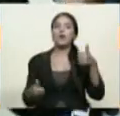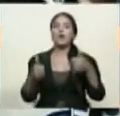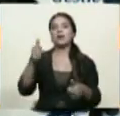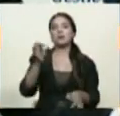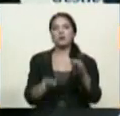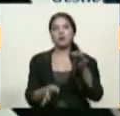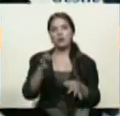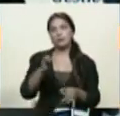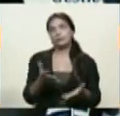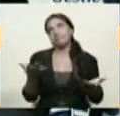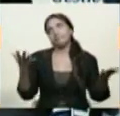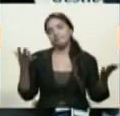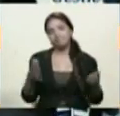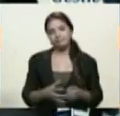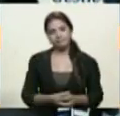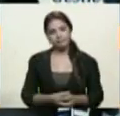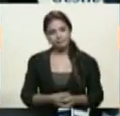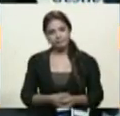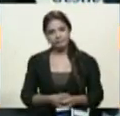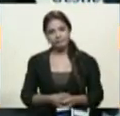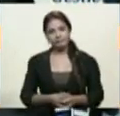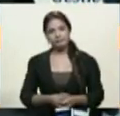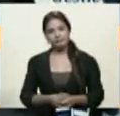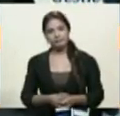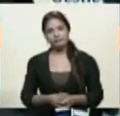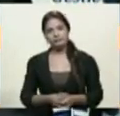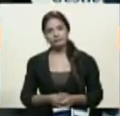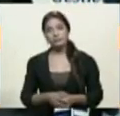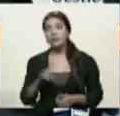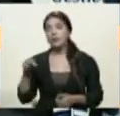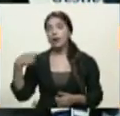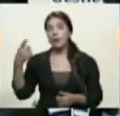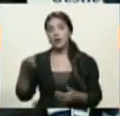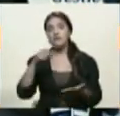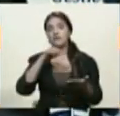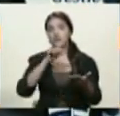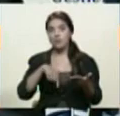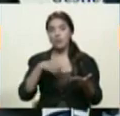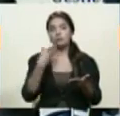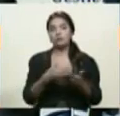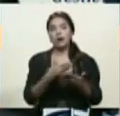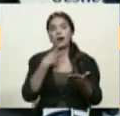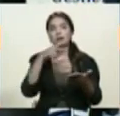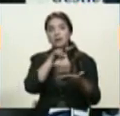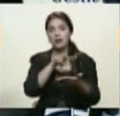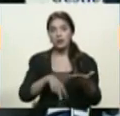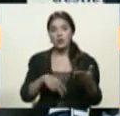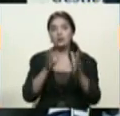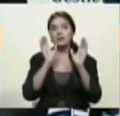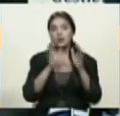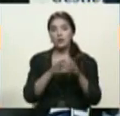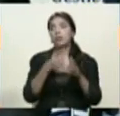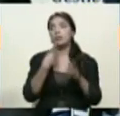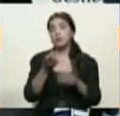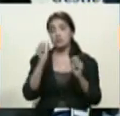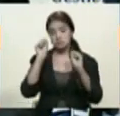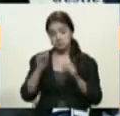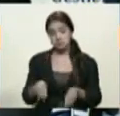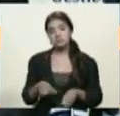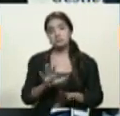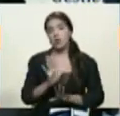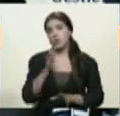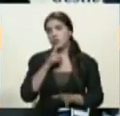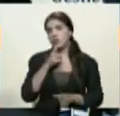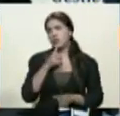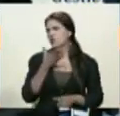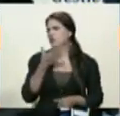que podemos esperar que luego firmó el acta que se leyó de esa reunión y dijo que no había